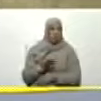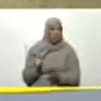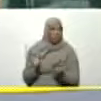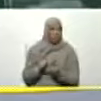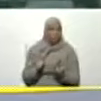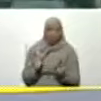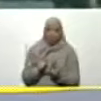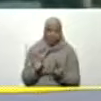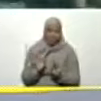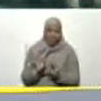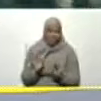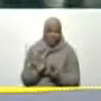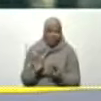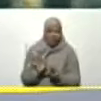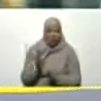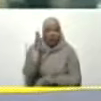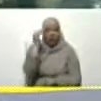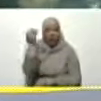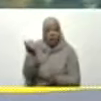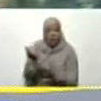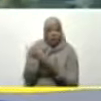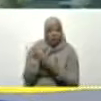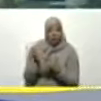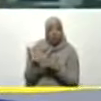De la patria de nuestro Señor Jesucristo.